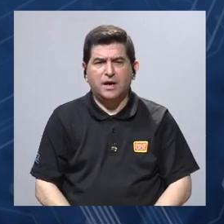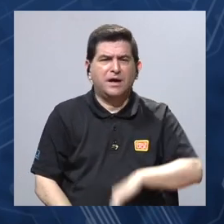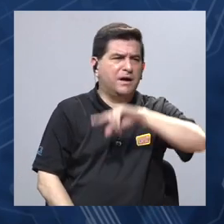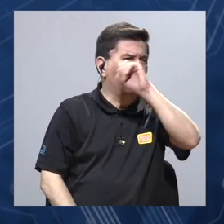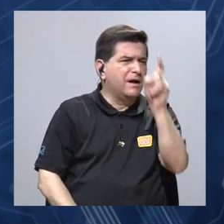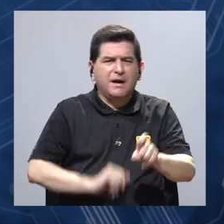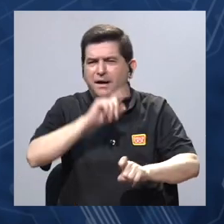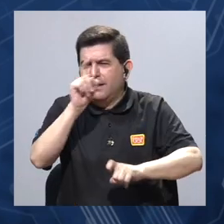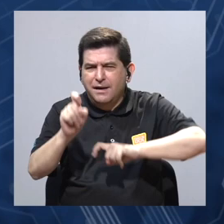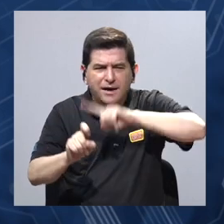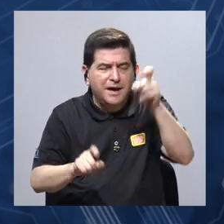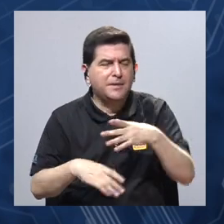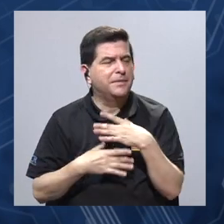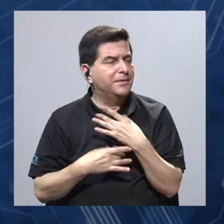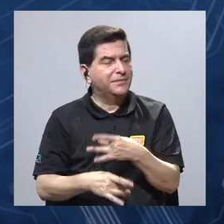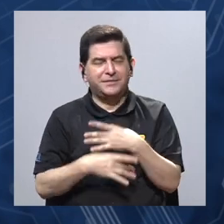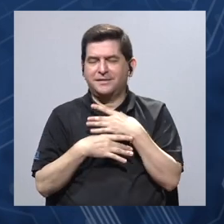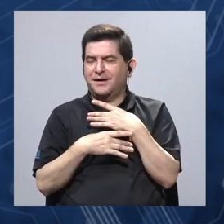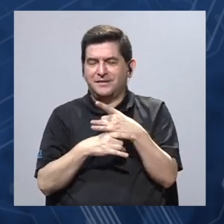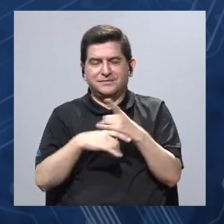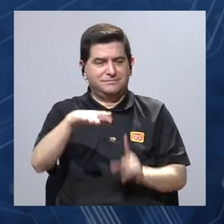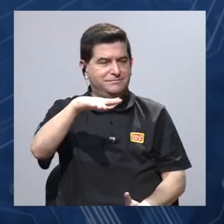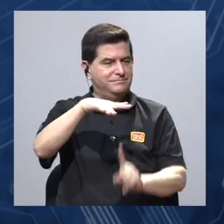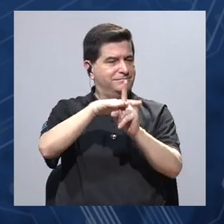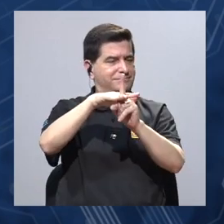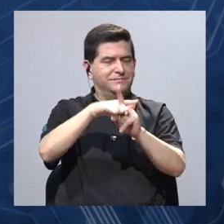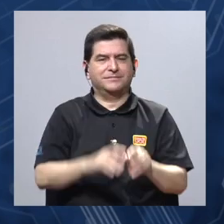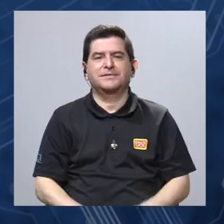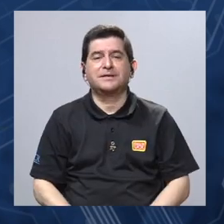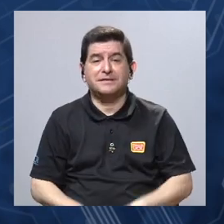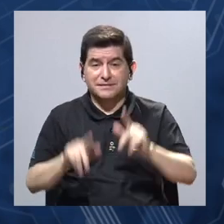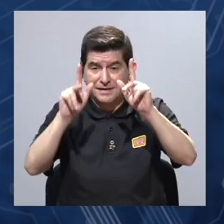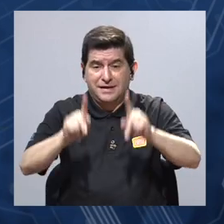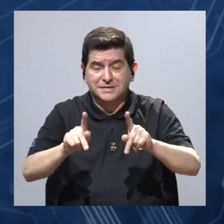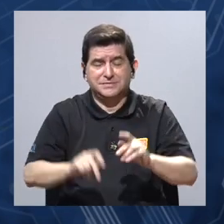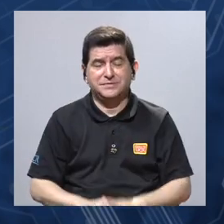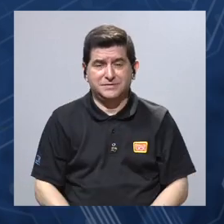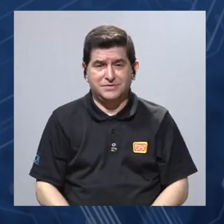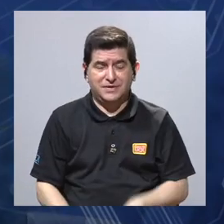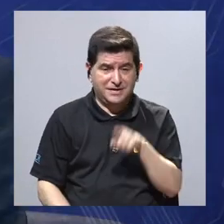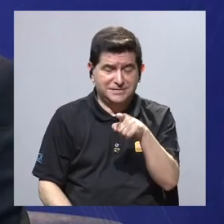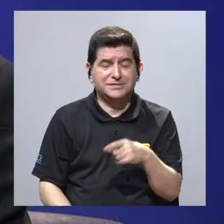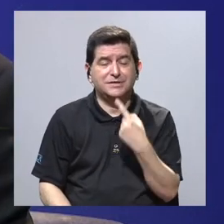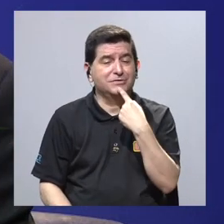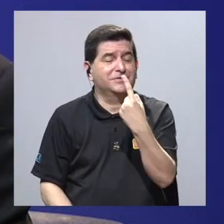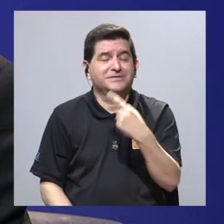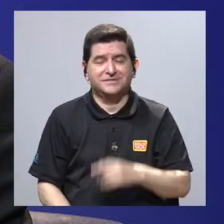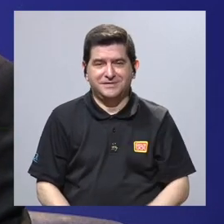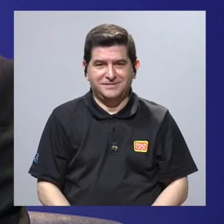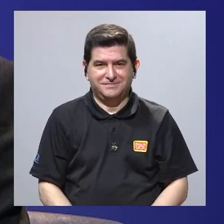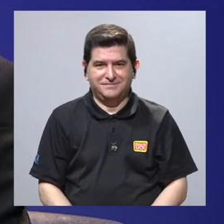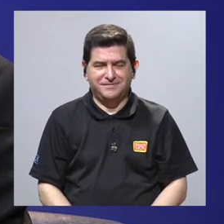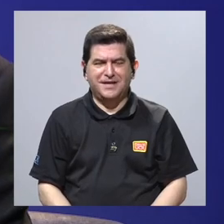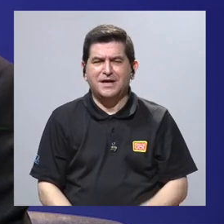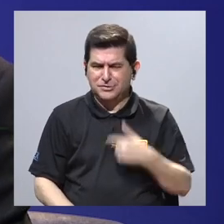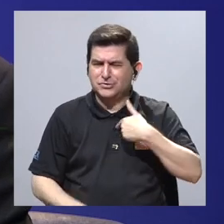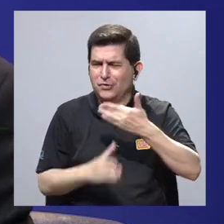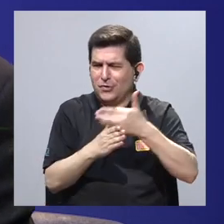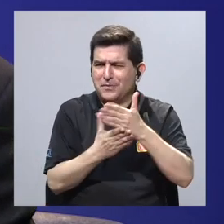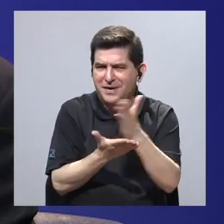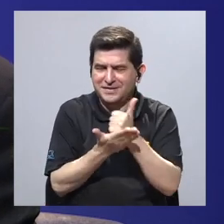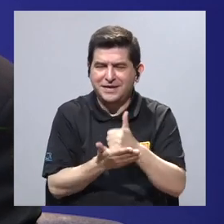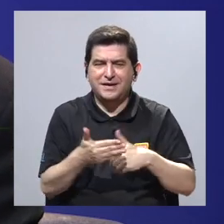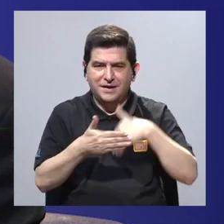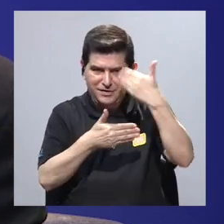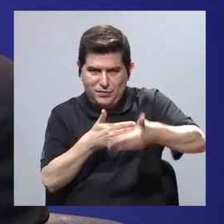preguntas interesantes que surgen del pueblo, como digo yo. Voy a compartir algunas de esas en el